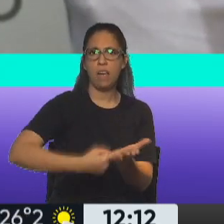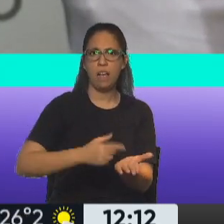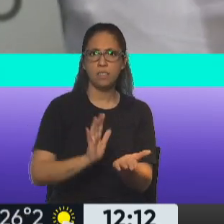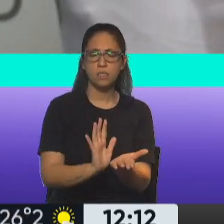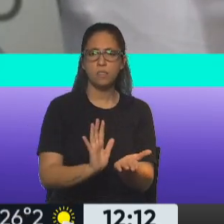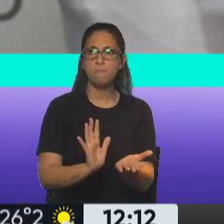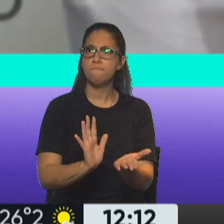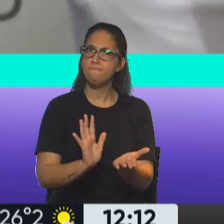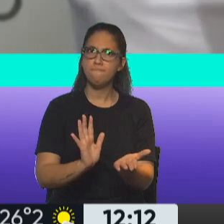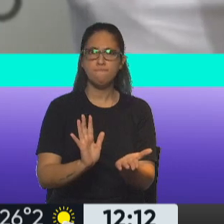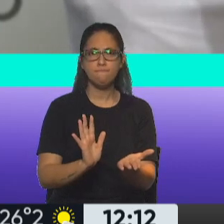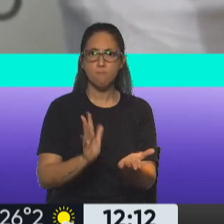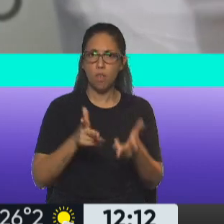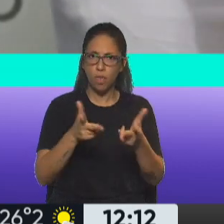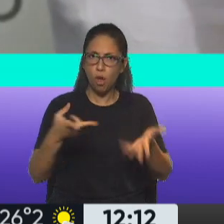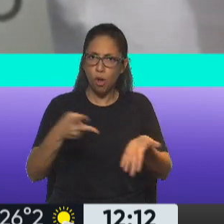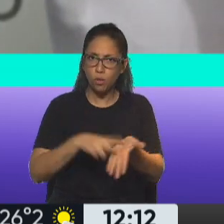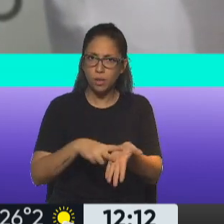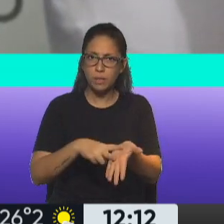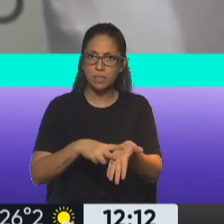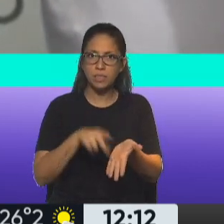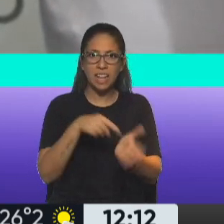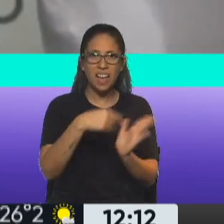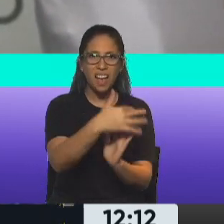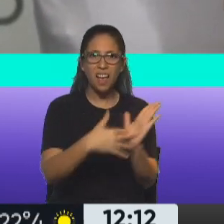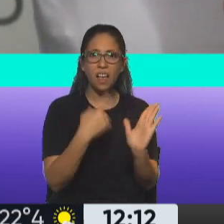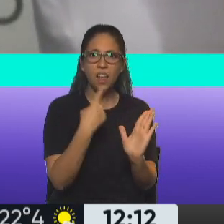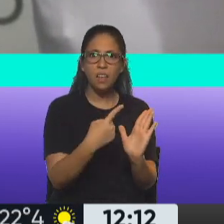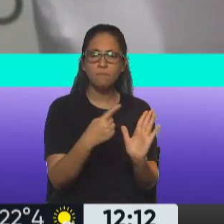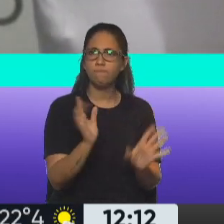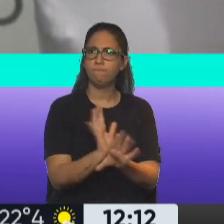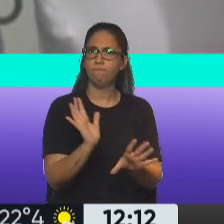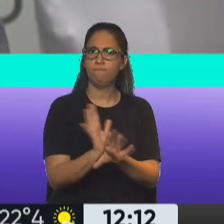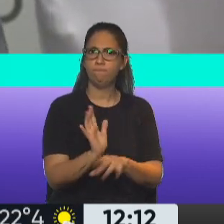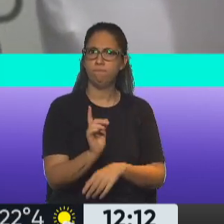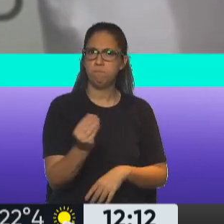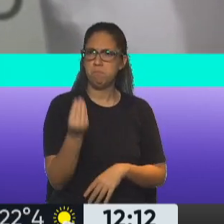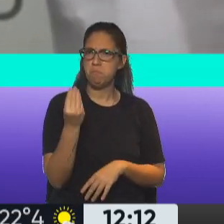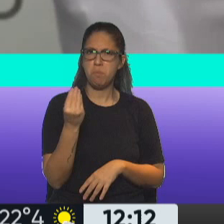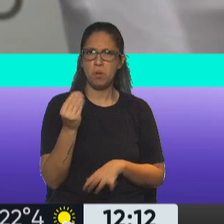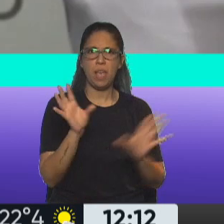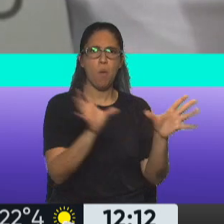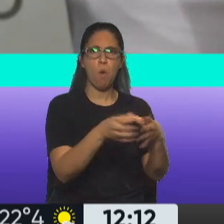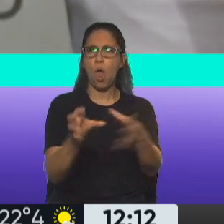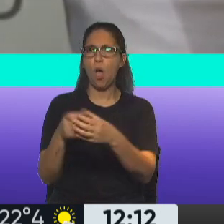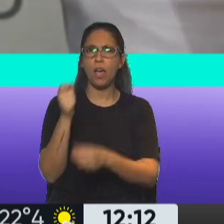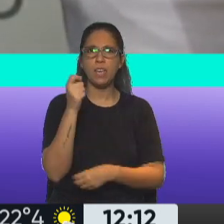vuelvo a decir, hace hincapié en la sospecha de por qué se hacen los bloques.